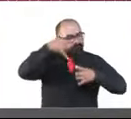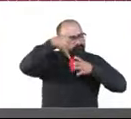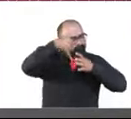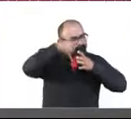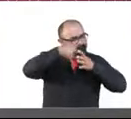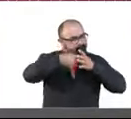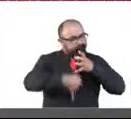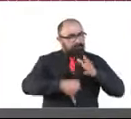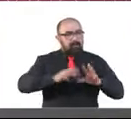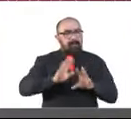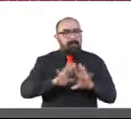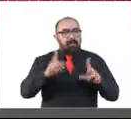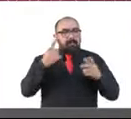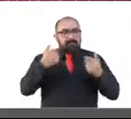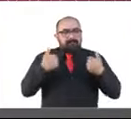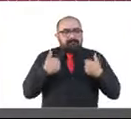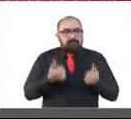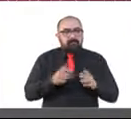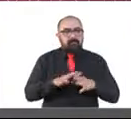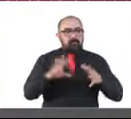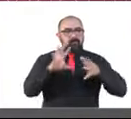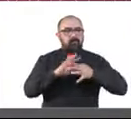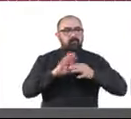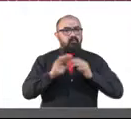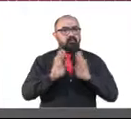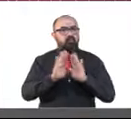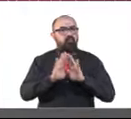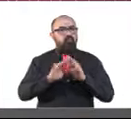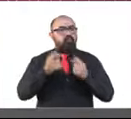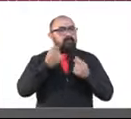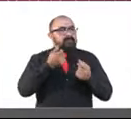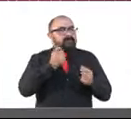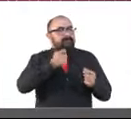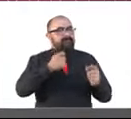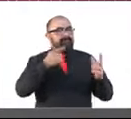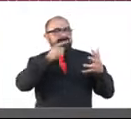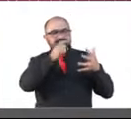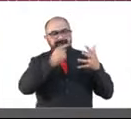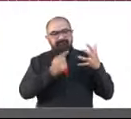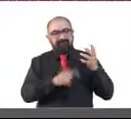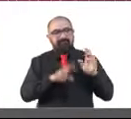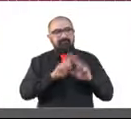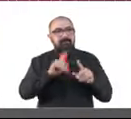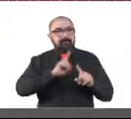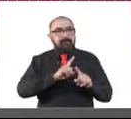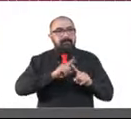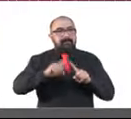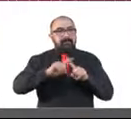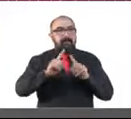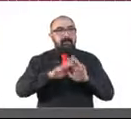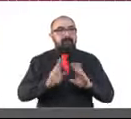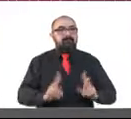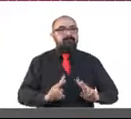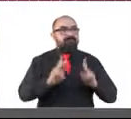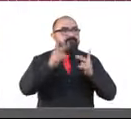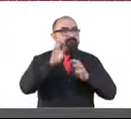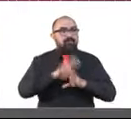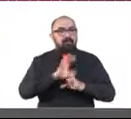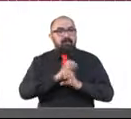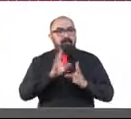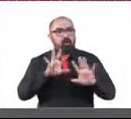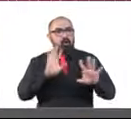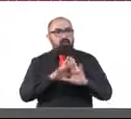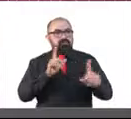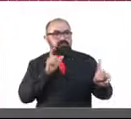de paradigma y entender, como decía Elinor Ostrom y como sostienen varios teóricos, la naturaleza como un bien común y los mejores guardianes